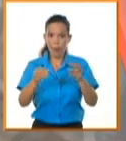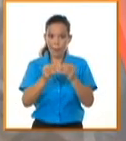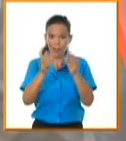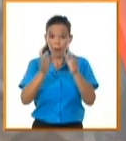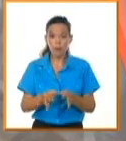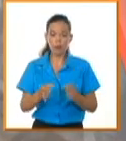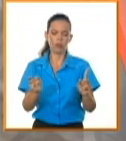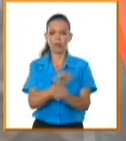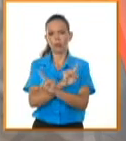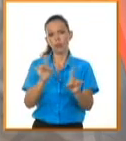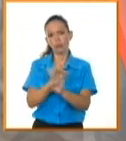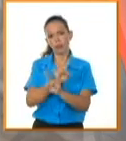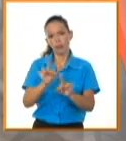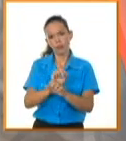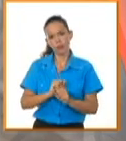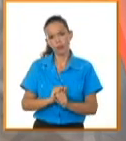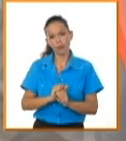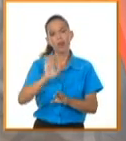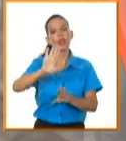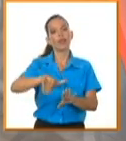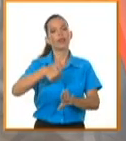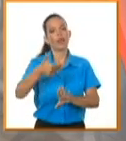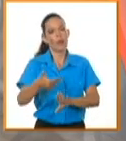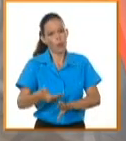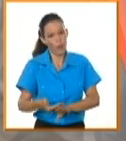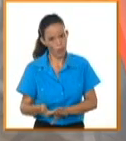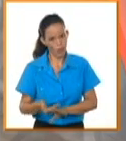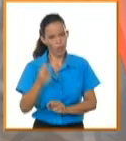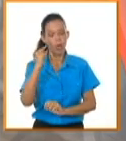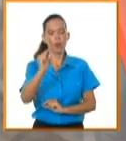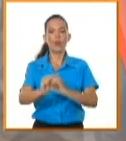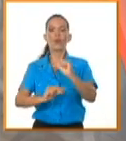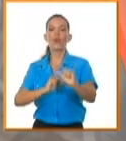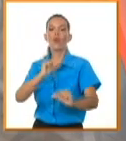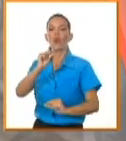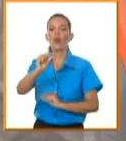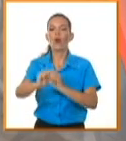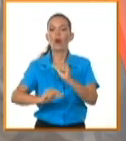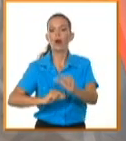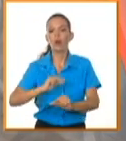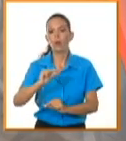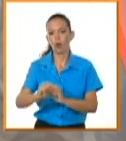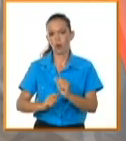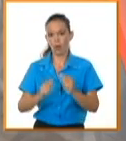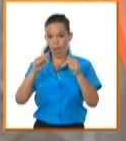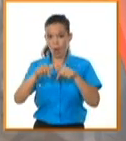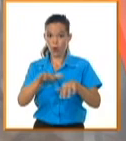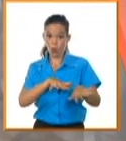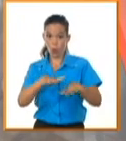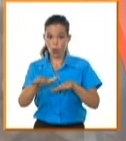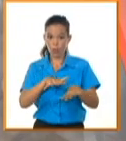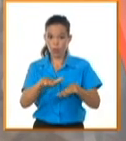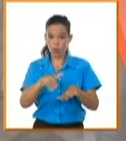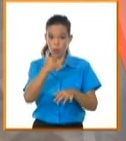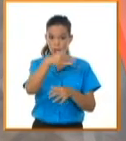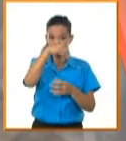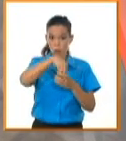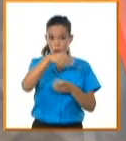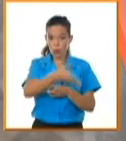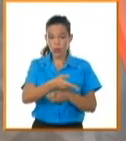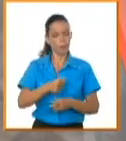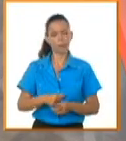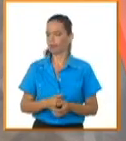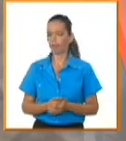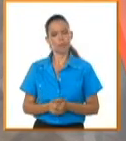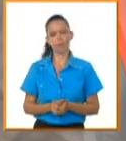se y se irá favoreciendo que se incorpore cuando existan las condiciones es decir este Esto es algo que hay que que